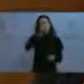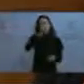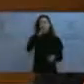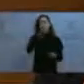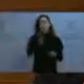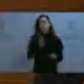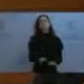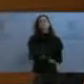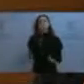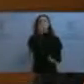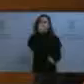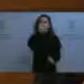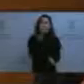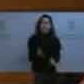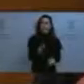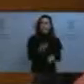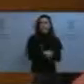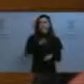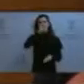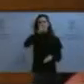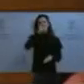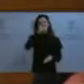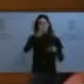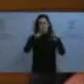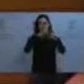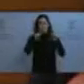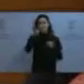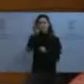bueno recordar a los asturianos